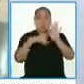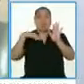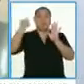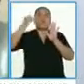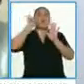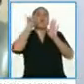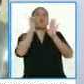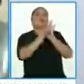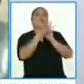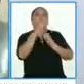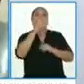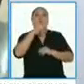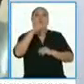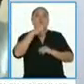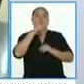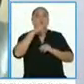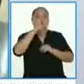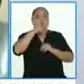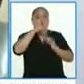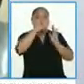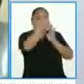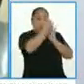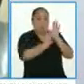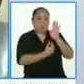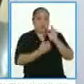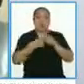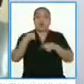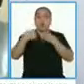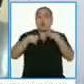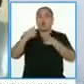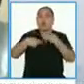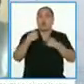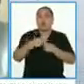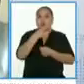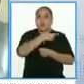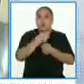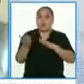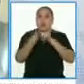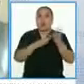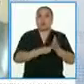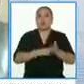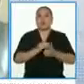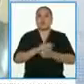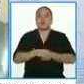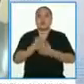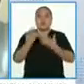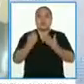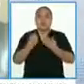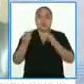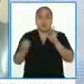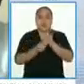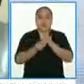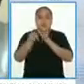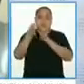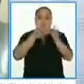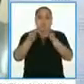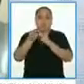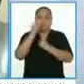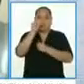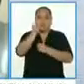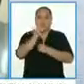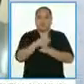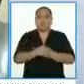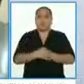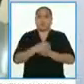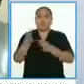gráfica en rosado de la curva de fallecidos diarios de SINADEF a nivel nacional. quiero explicarles un poco el efecto